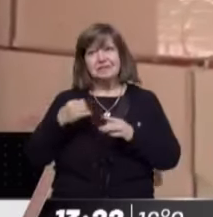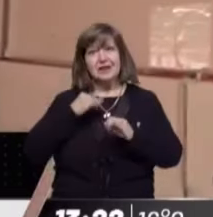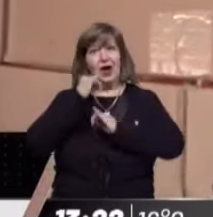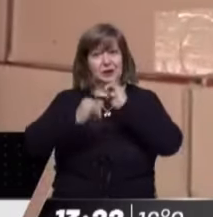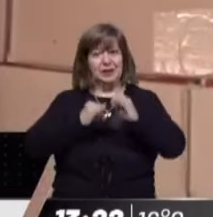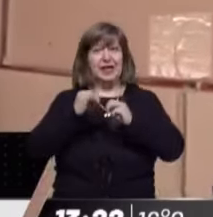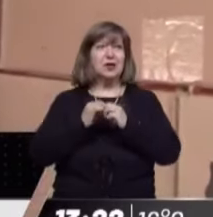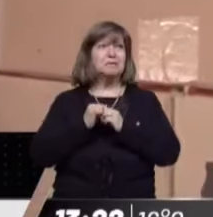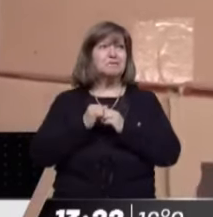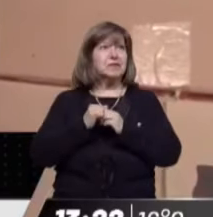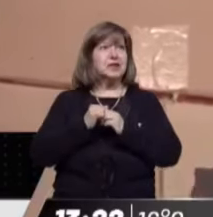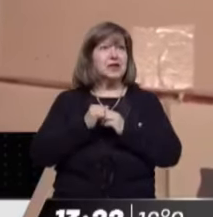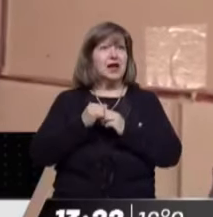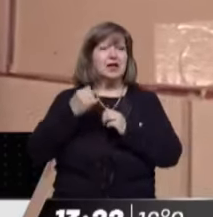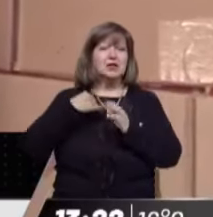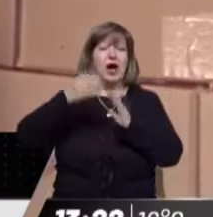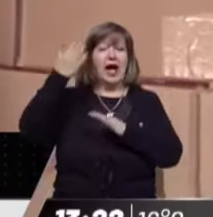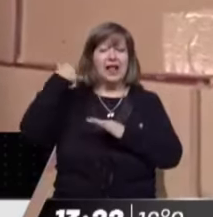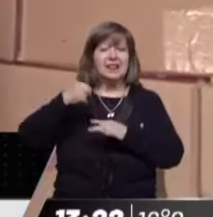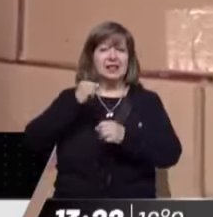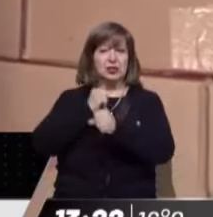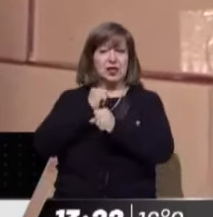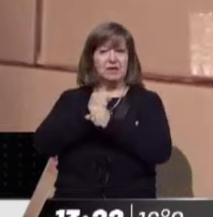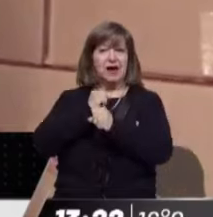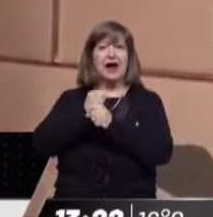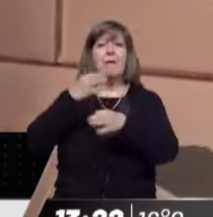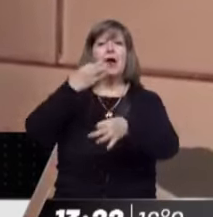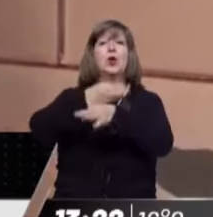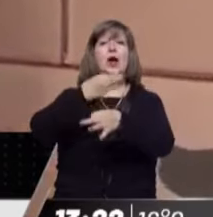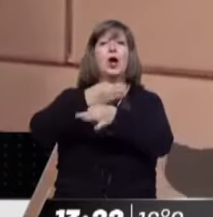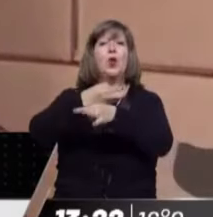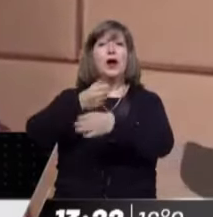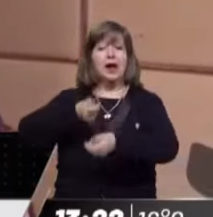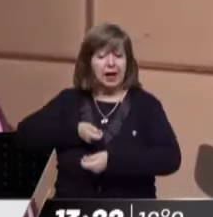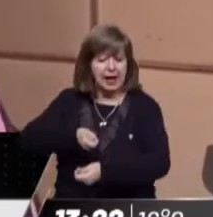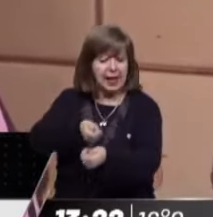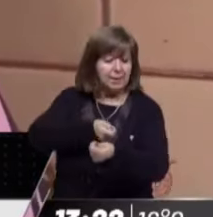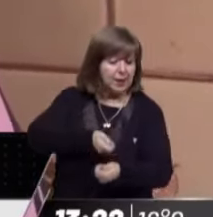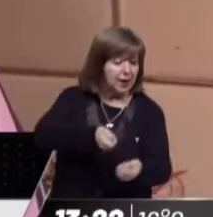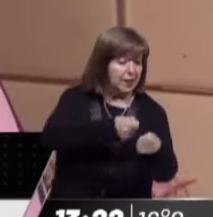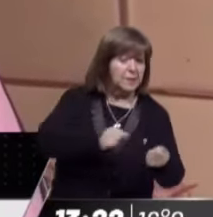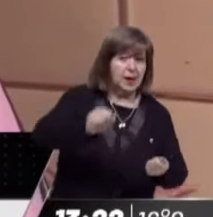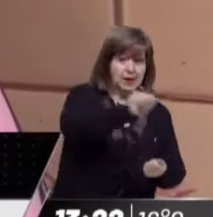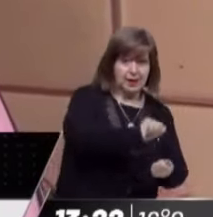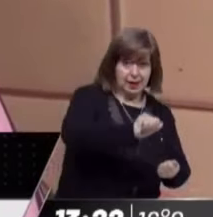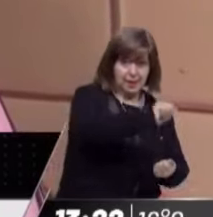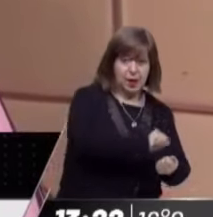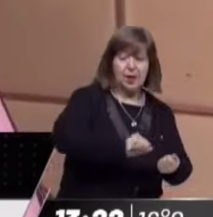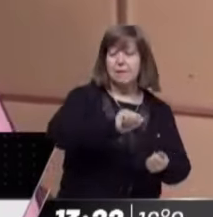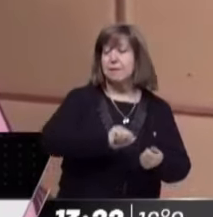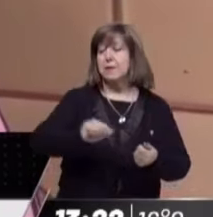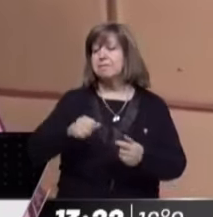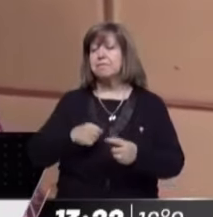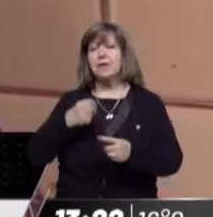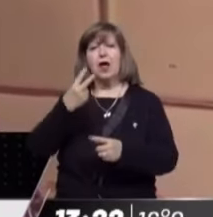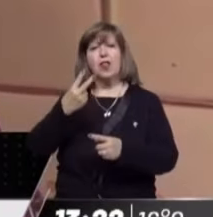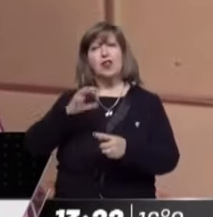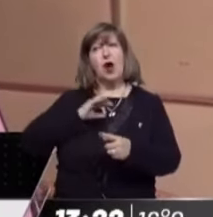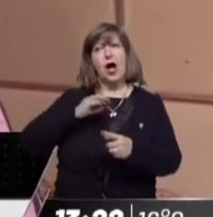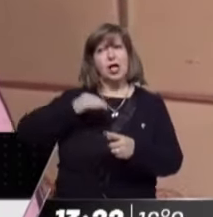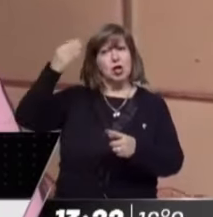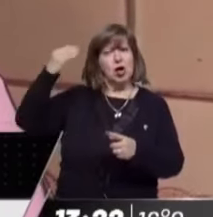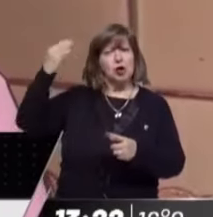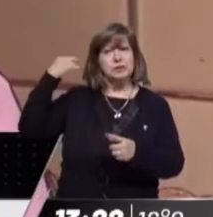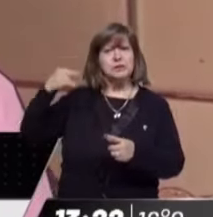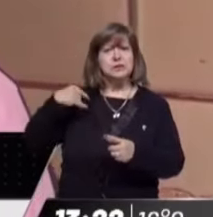yo yo era celadora en una escuela eh Y un año hace dos años atrás eh